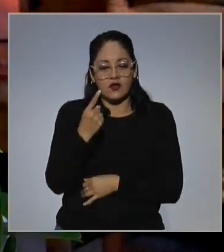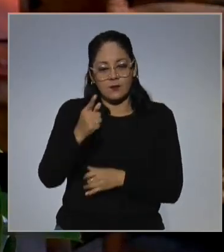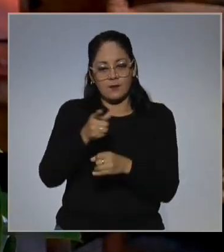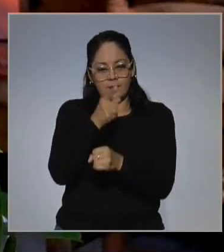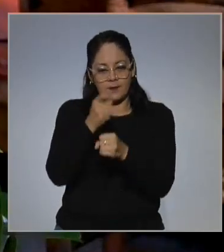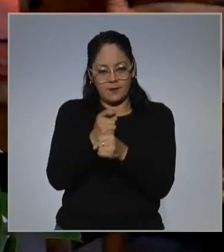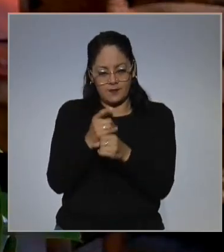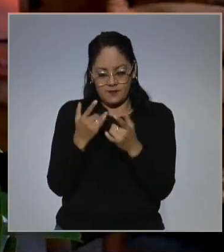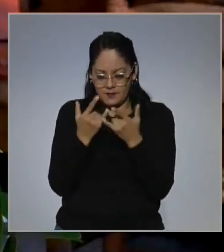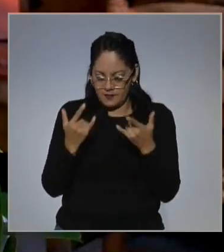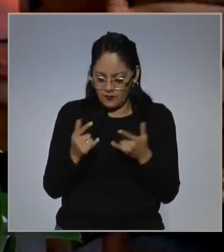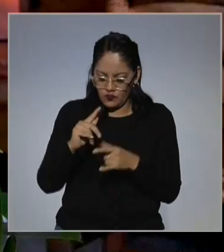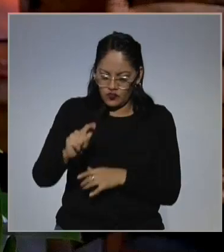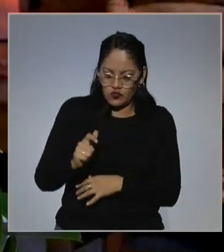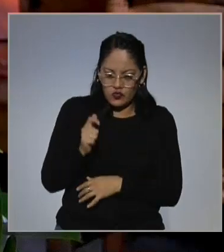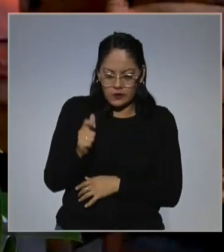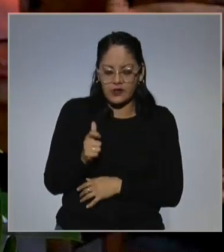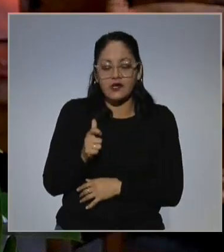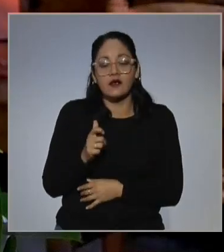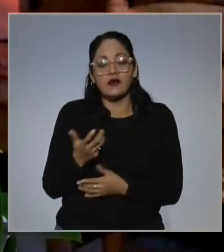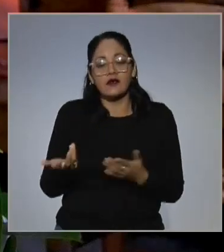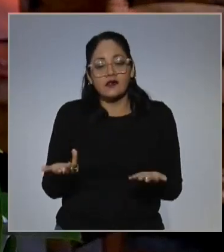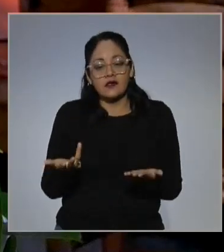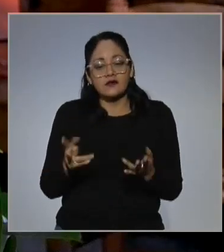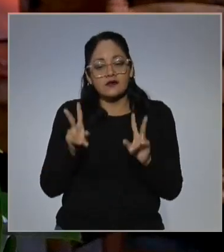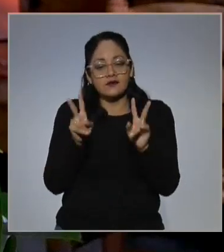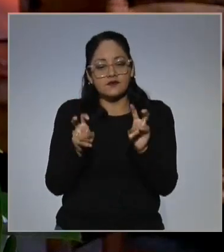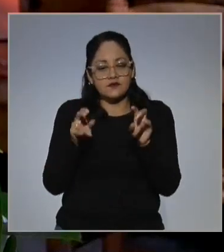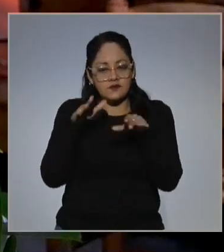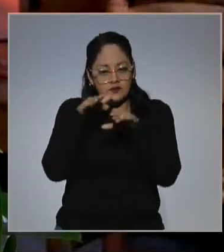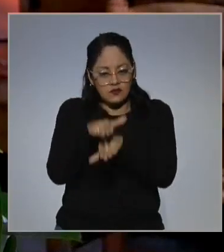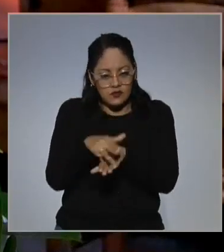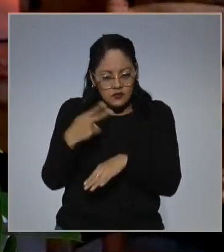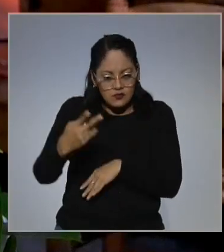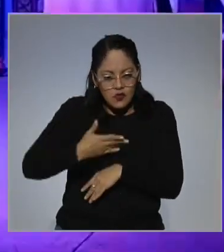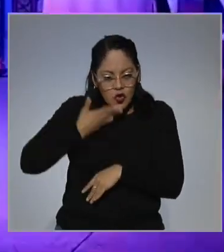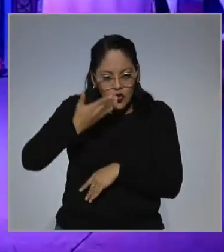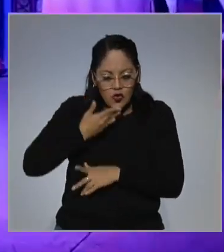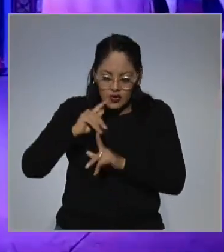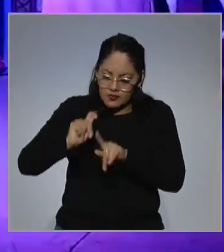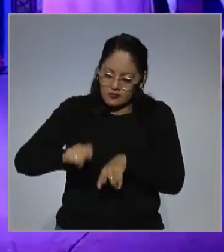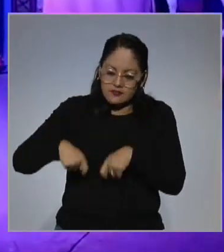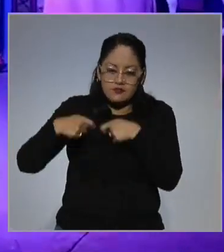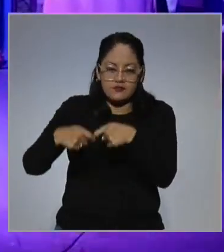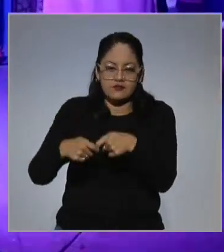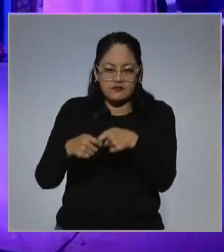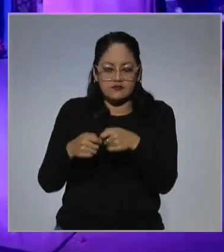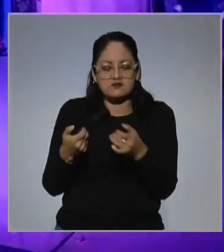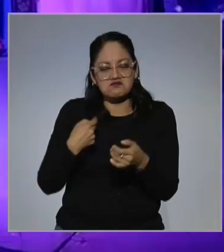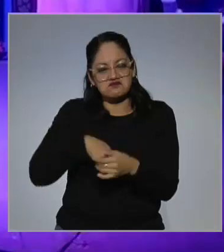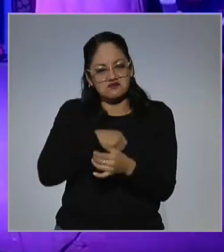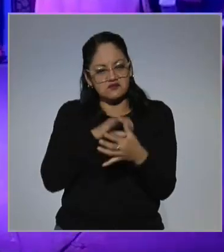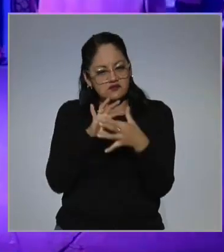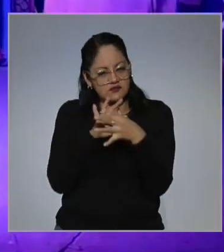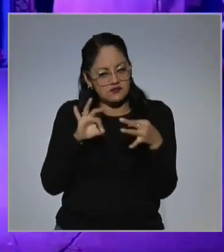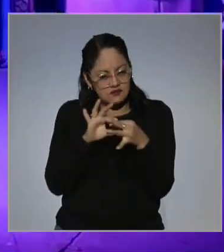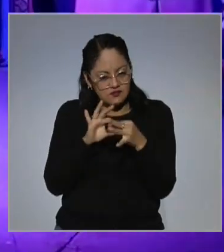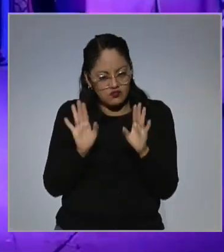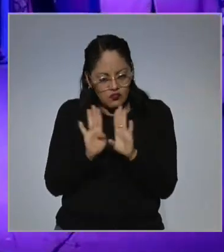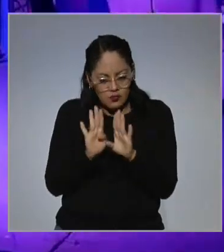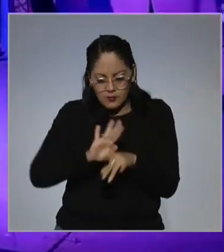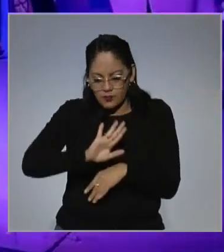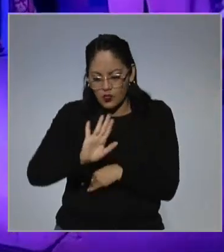primeros cronistas de Xochimilco, sobre esta tradición, y hablamos acerca de